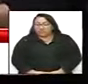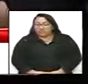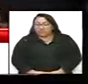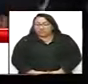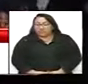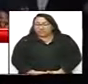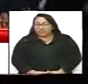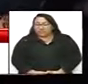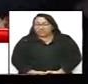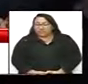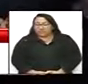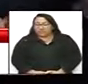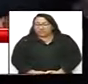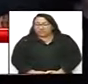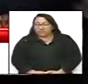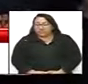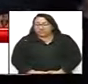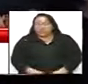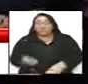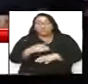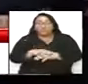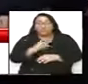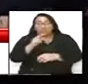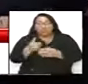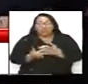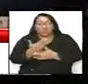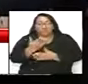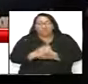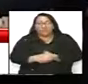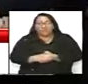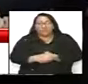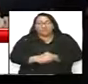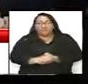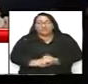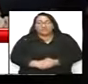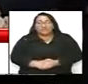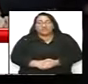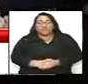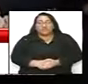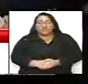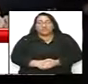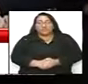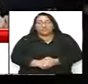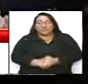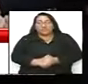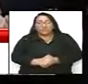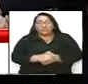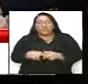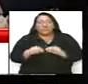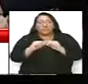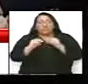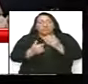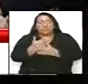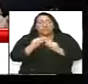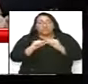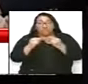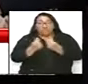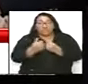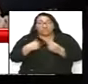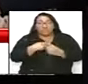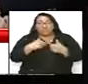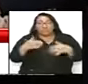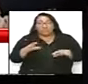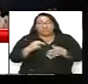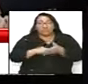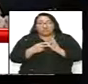Mira, acá sobre ese tema, sobre nuevas, vamos a decir, estos nuevos grupos, nosotros lo que